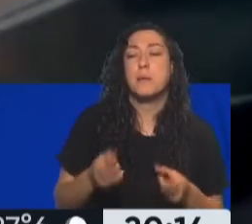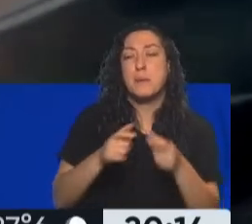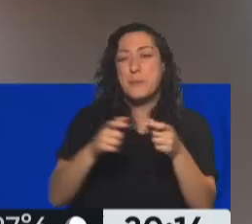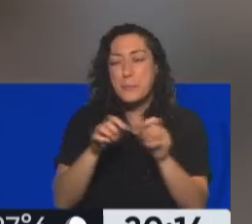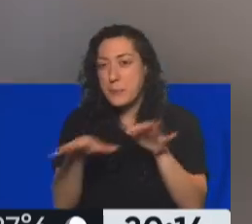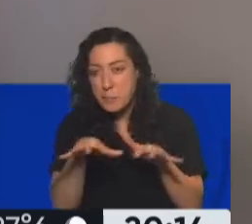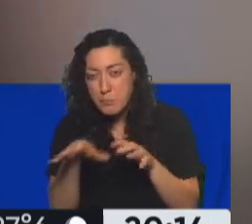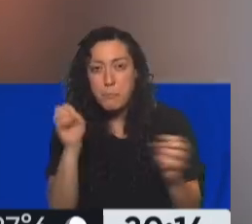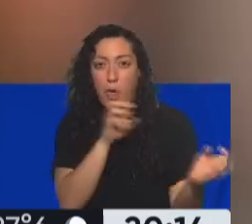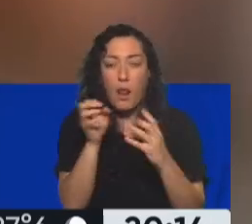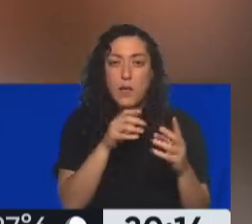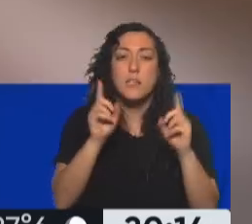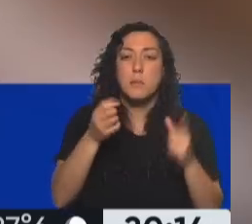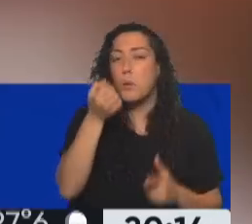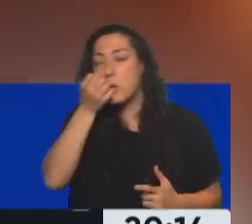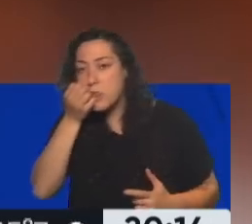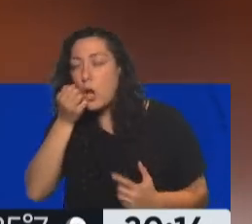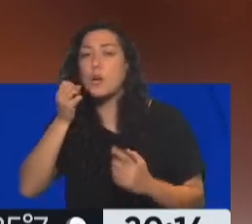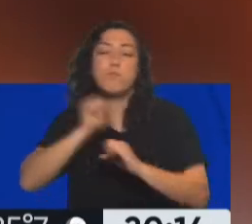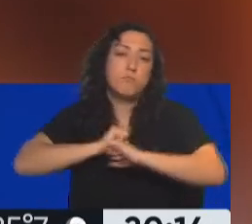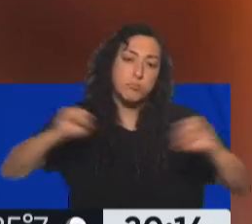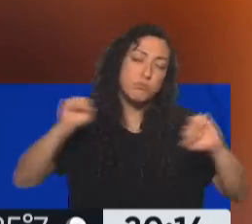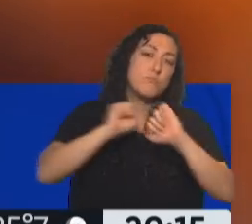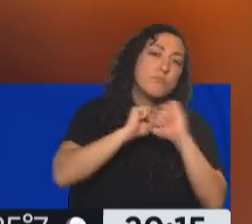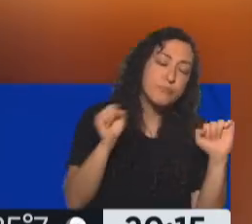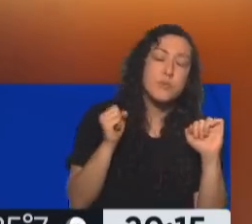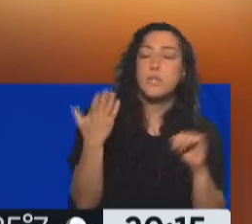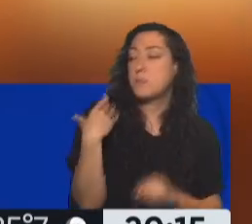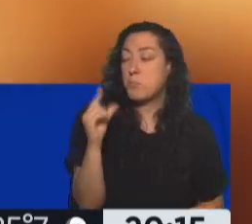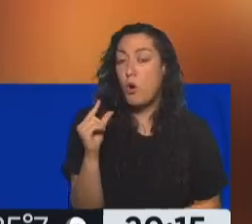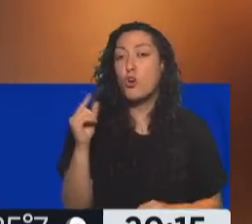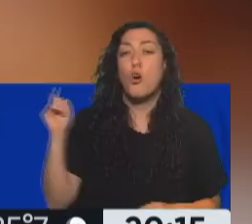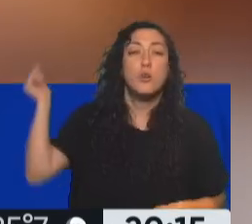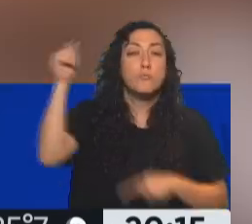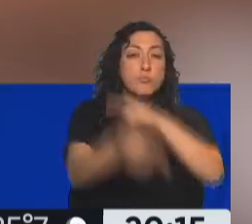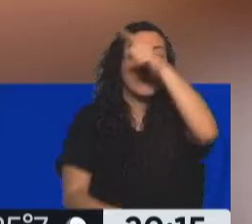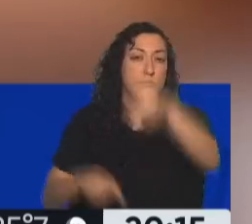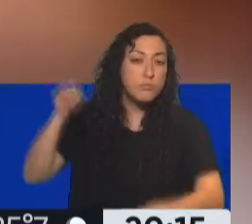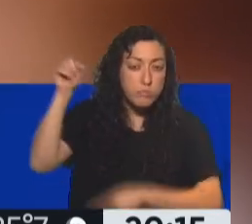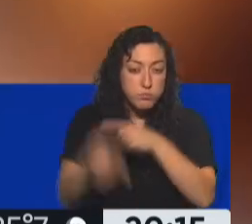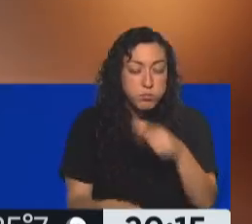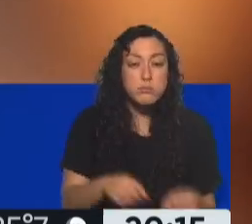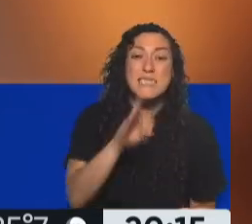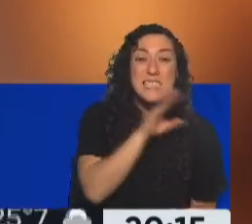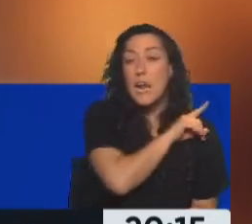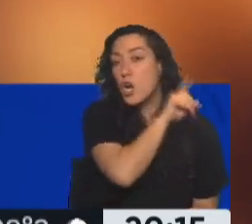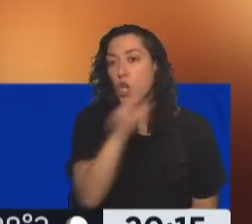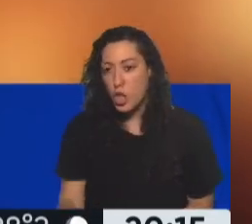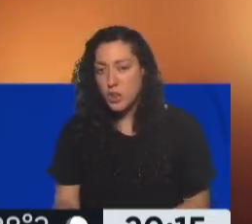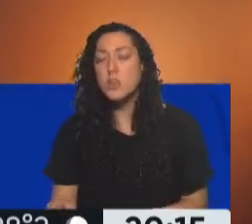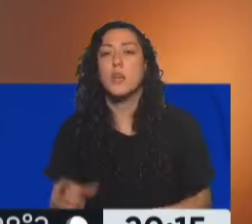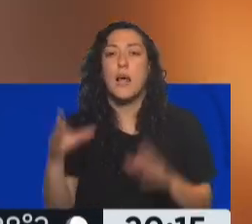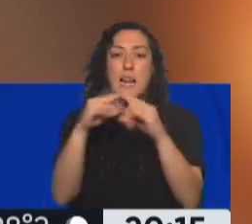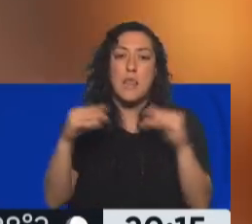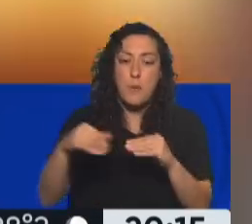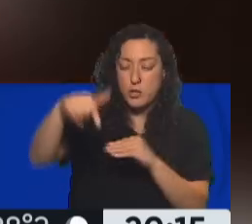los walkie-talkies. Lo que se vio en estas últimas horas, como decía, son ataques aéreos por parte de Israel, especialmente en el sur